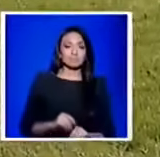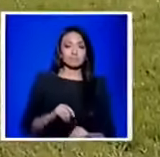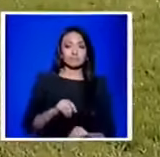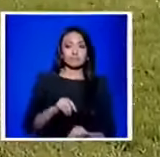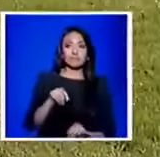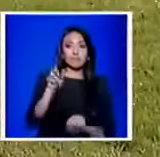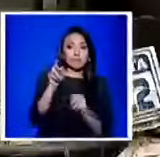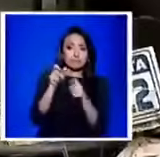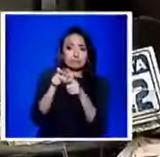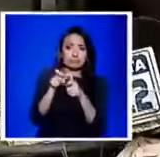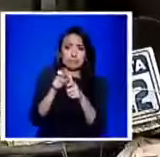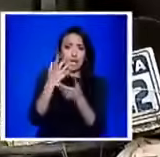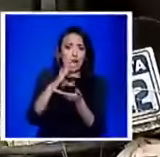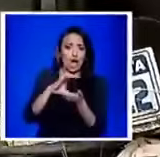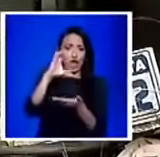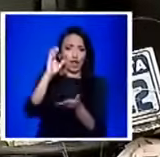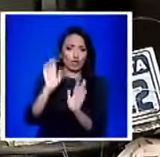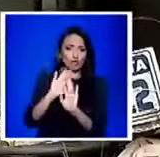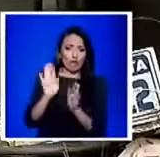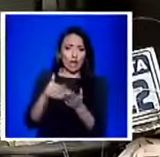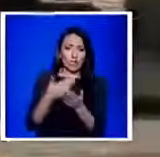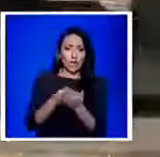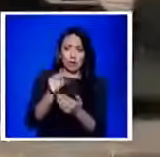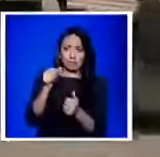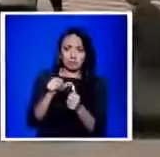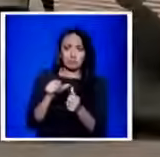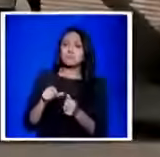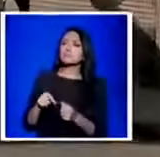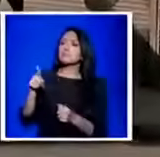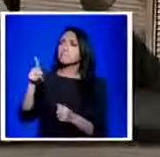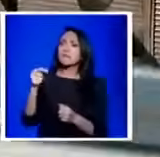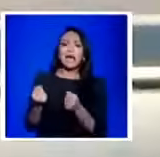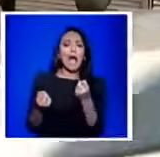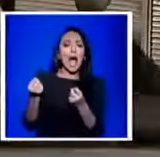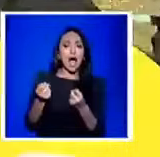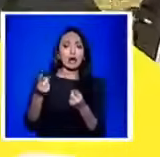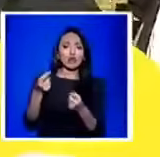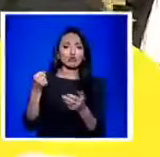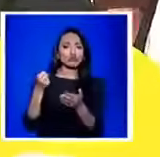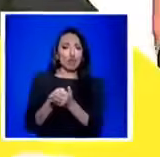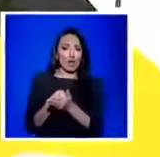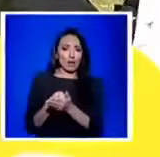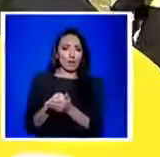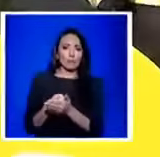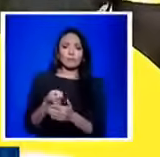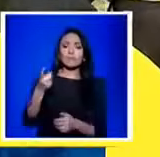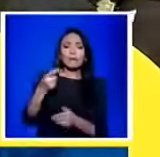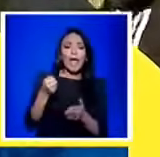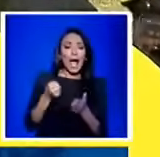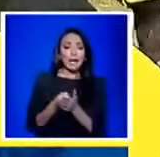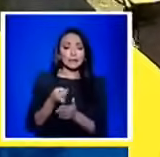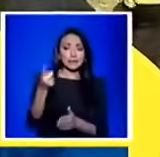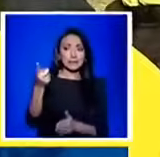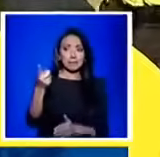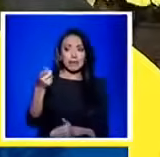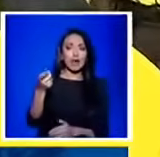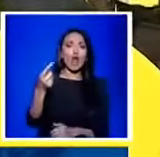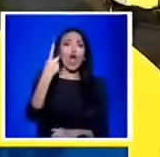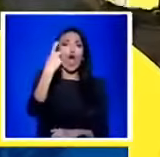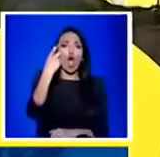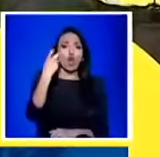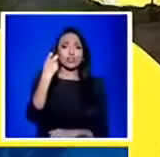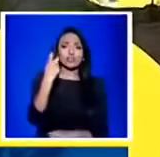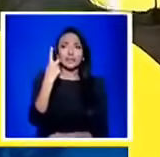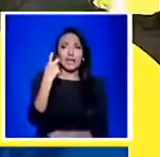5 cuadras antes de llegar al colegio, esta buseta de recorrido escolar se impactó contra un vehículo concretera. Producto de este accidente, tenemos 11 menores